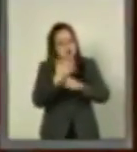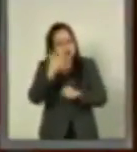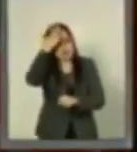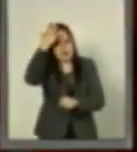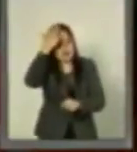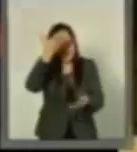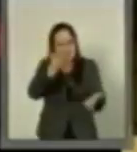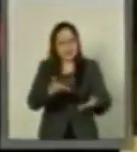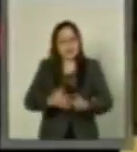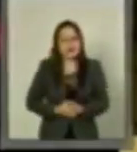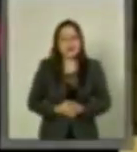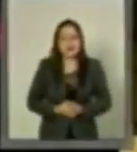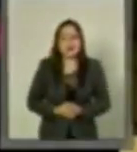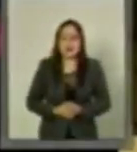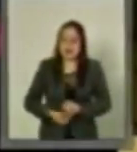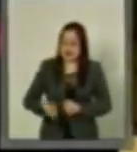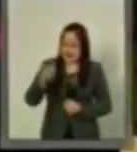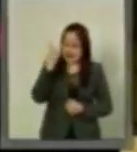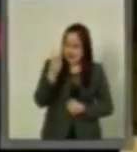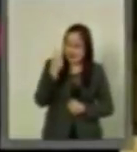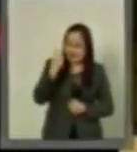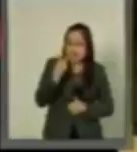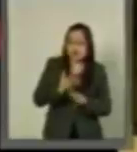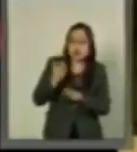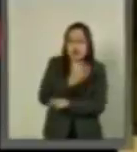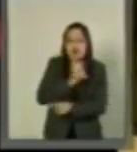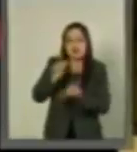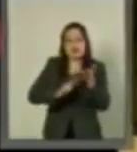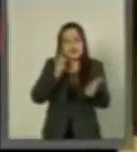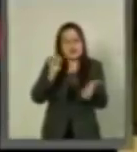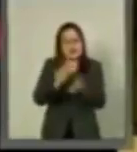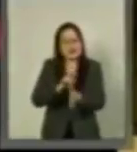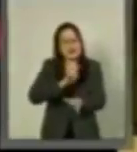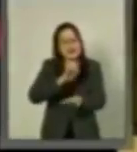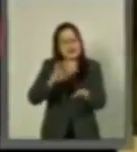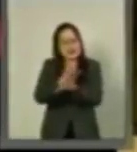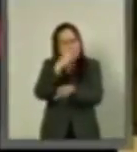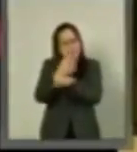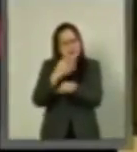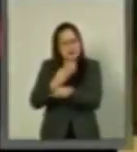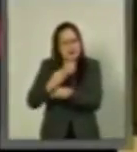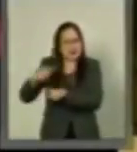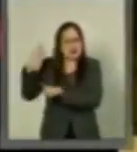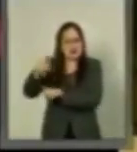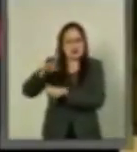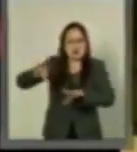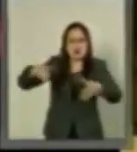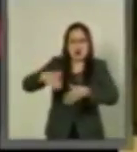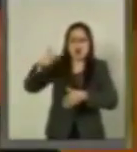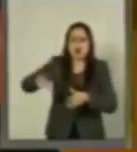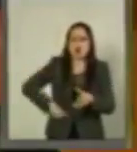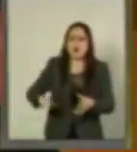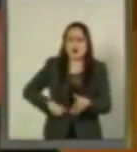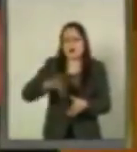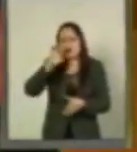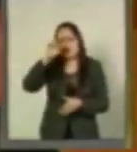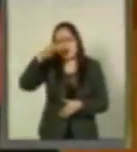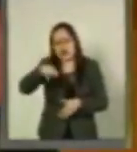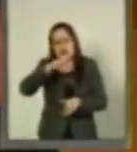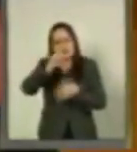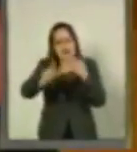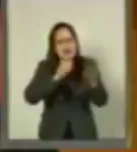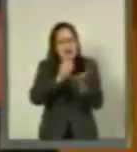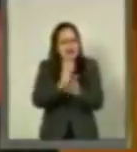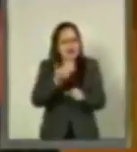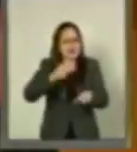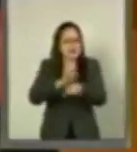encabeza. Esa fue la reforma, la gran reforma que caracterizó al sexenio, la reforma a la Ley Orgánica